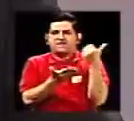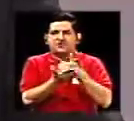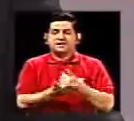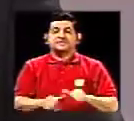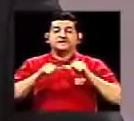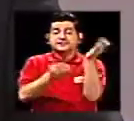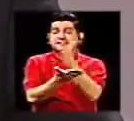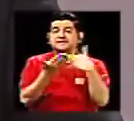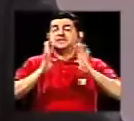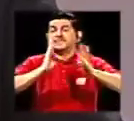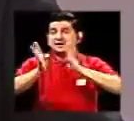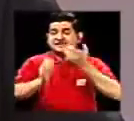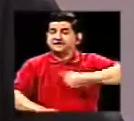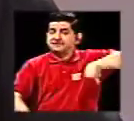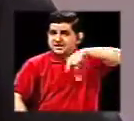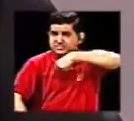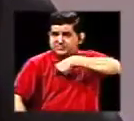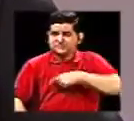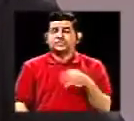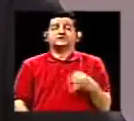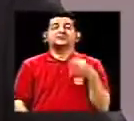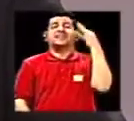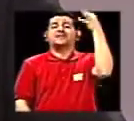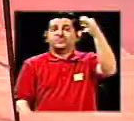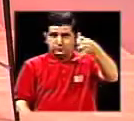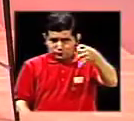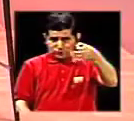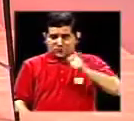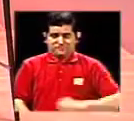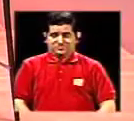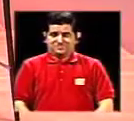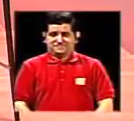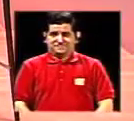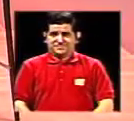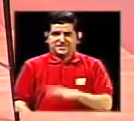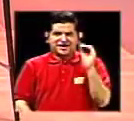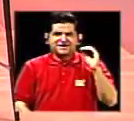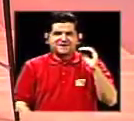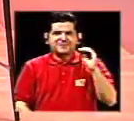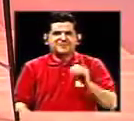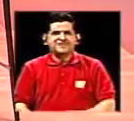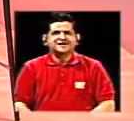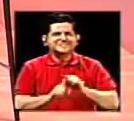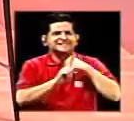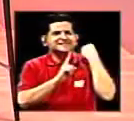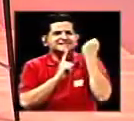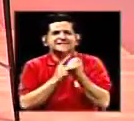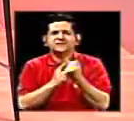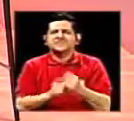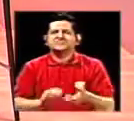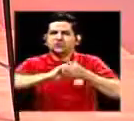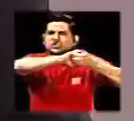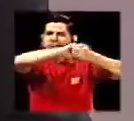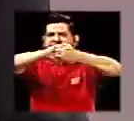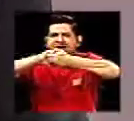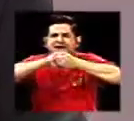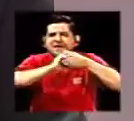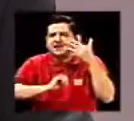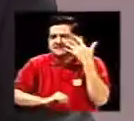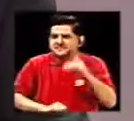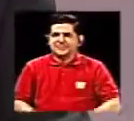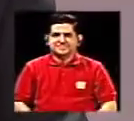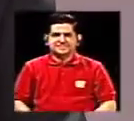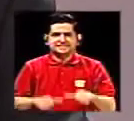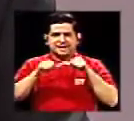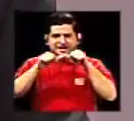hablar en el siguiente bloque de lo que viene uh-huh y el paisaje en este momento uh-huh de alianzas y demás, cuando